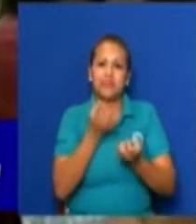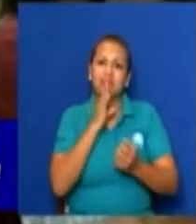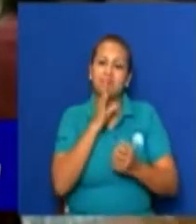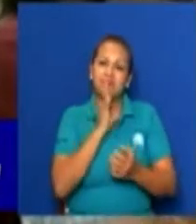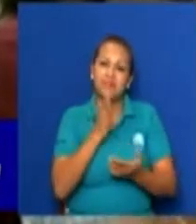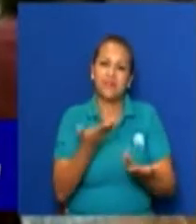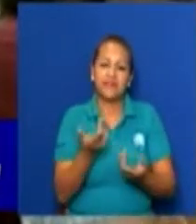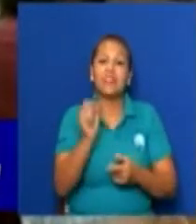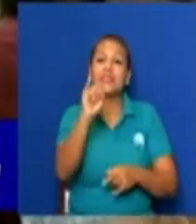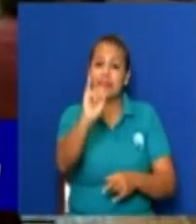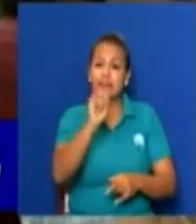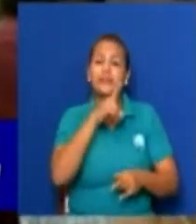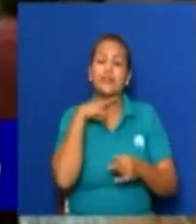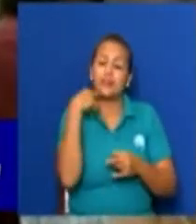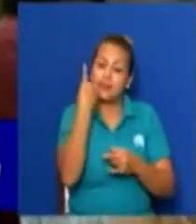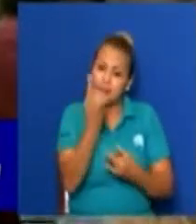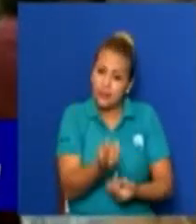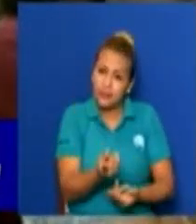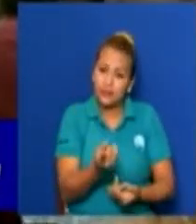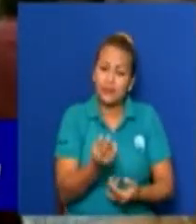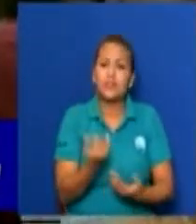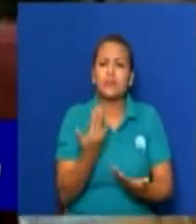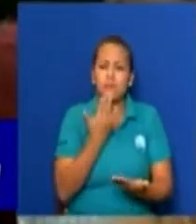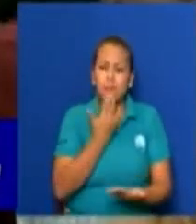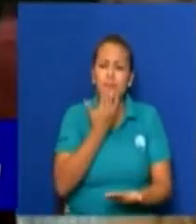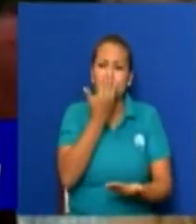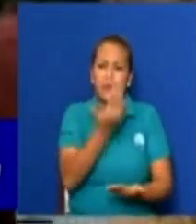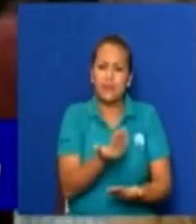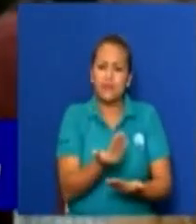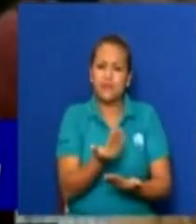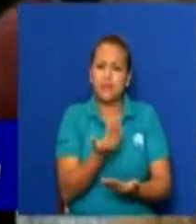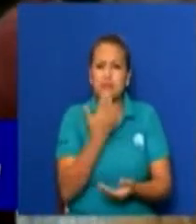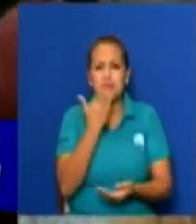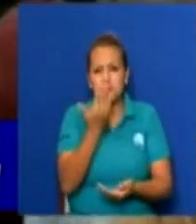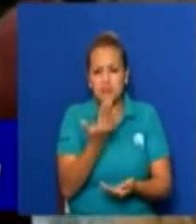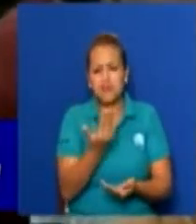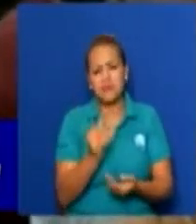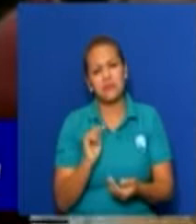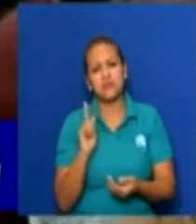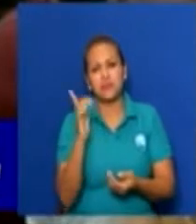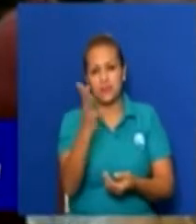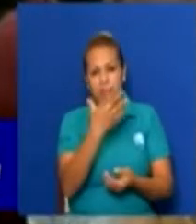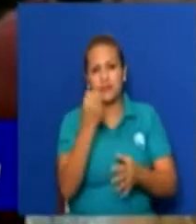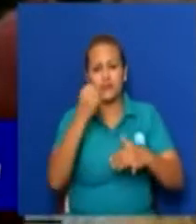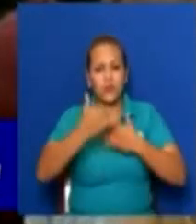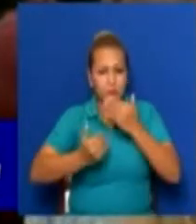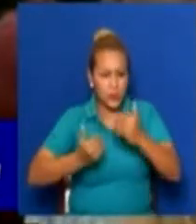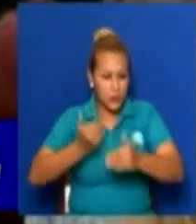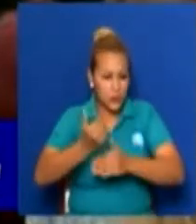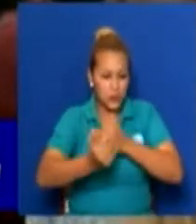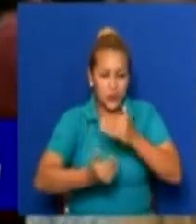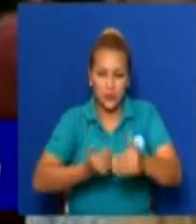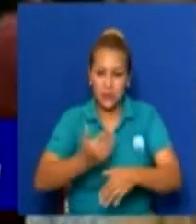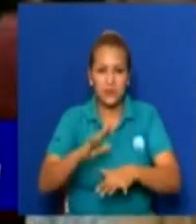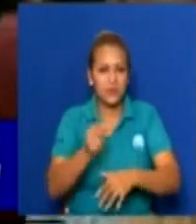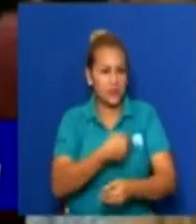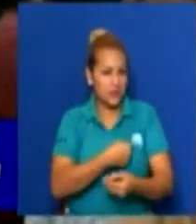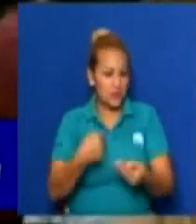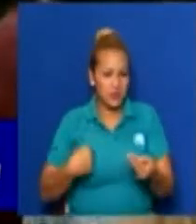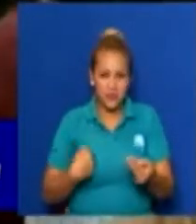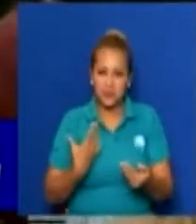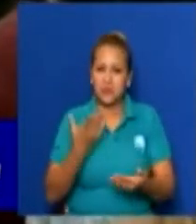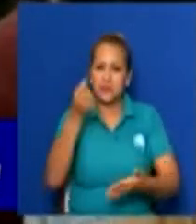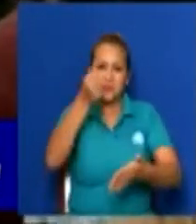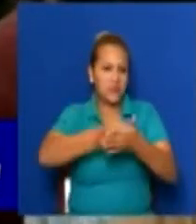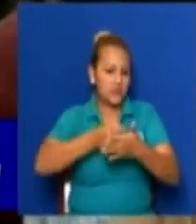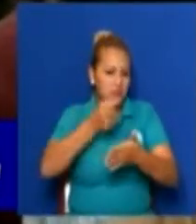Realmente es bueno todo lo que se está avanzando, lo que se ha hecho, las luchas que